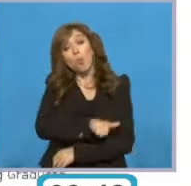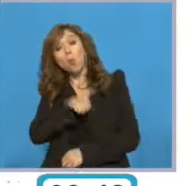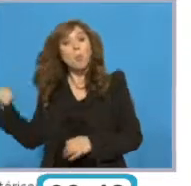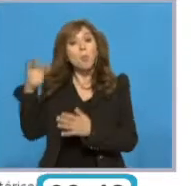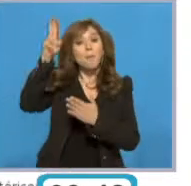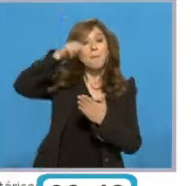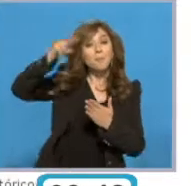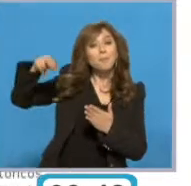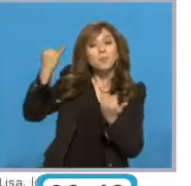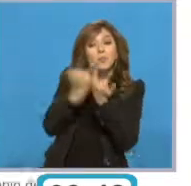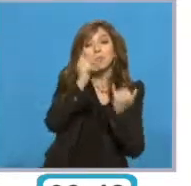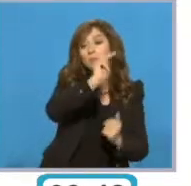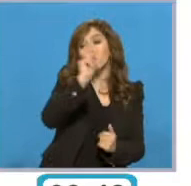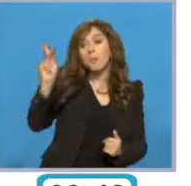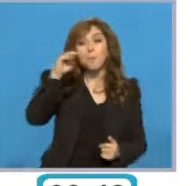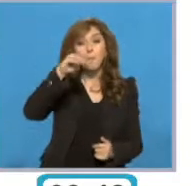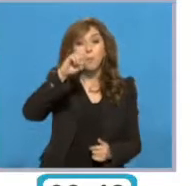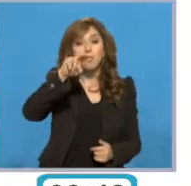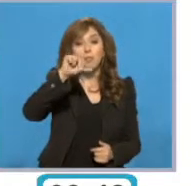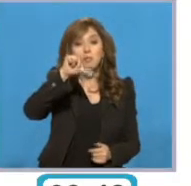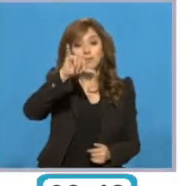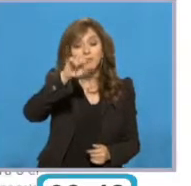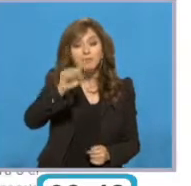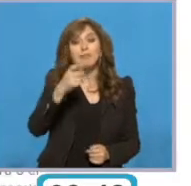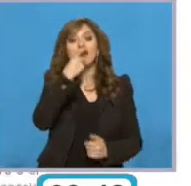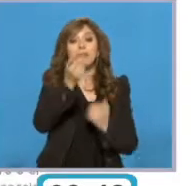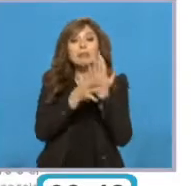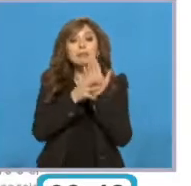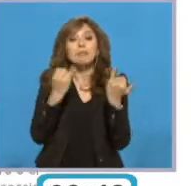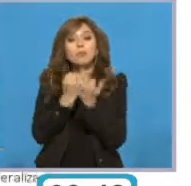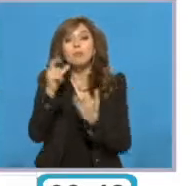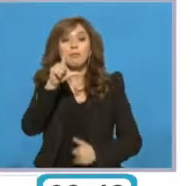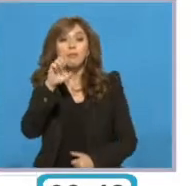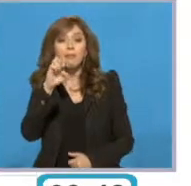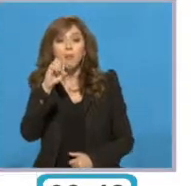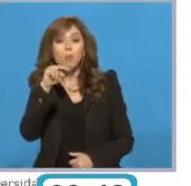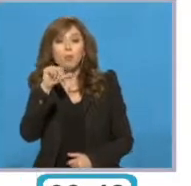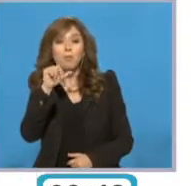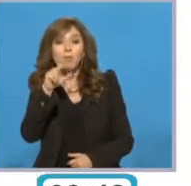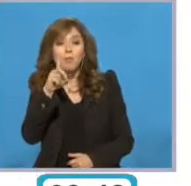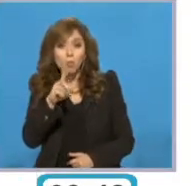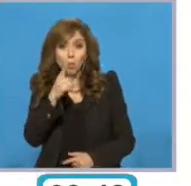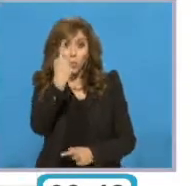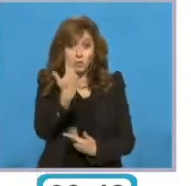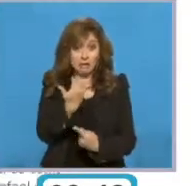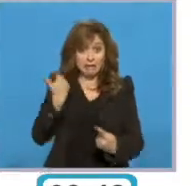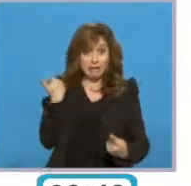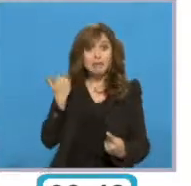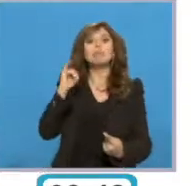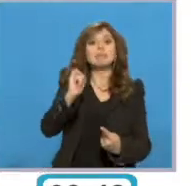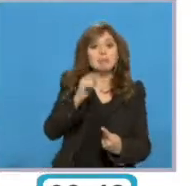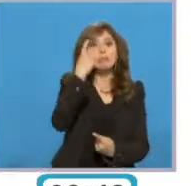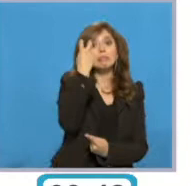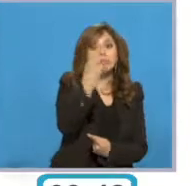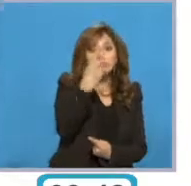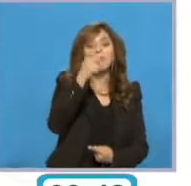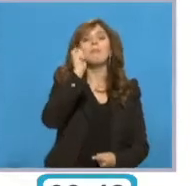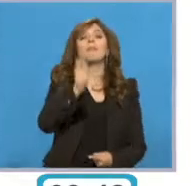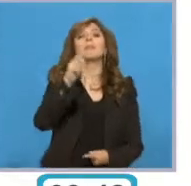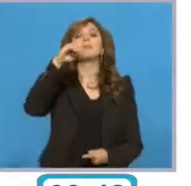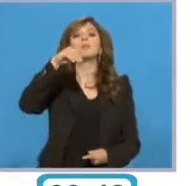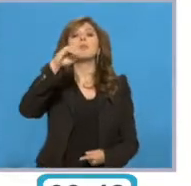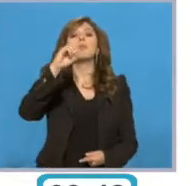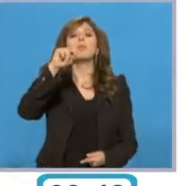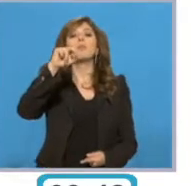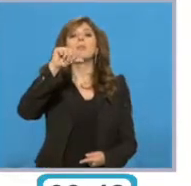que indiscutiblemente está atribuida también a Leonardo. Eso quiere decir que Leonardo... ¿Una anterior a Sí, esta? sí, sí, claro. Y este es el sitio de monalisa.org, que también